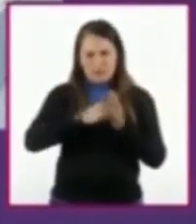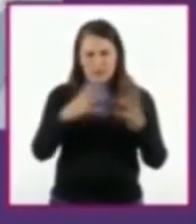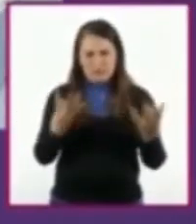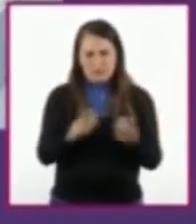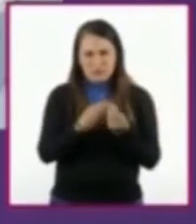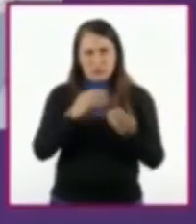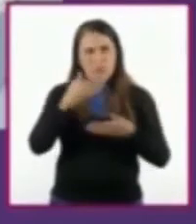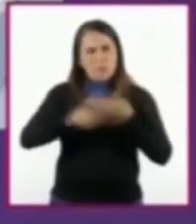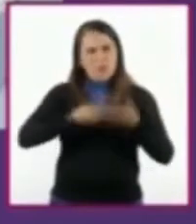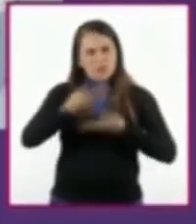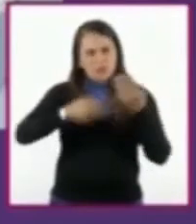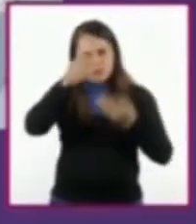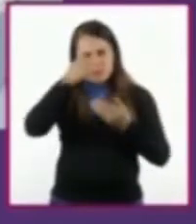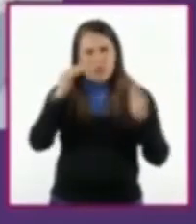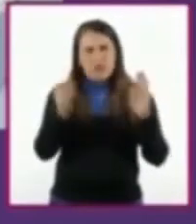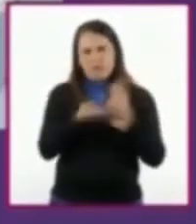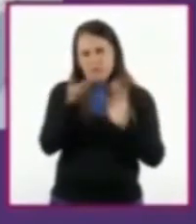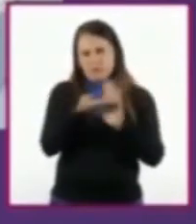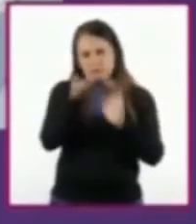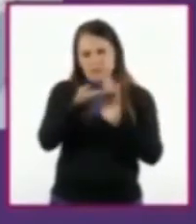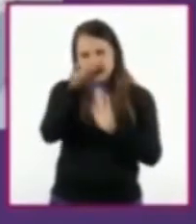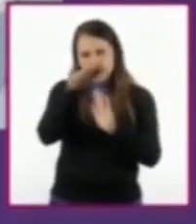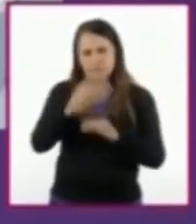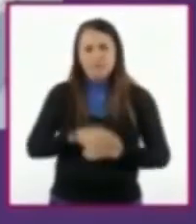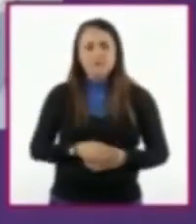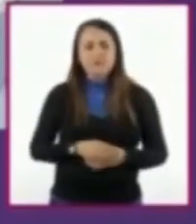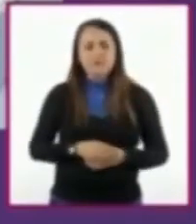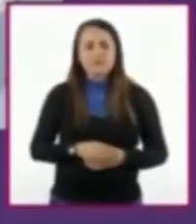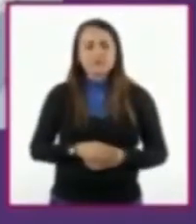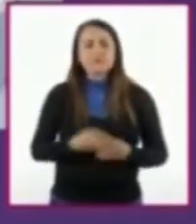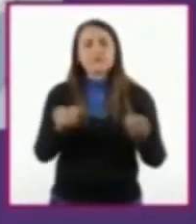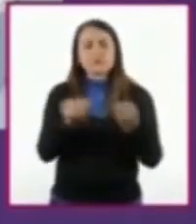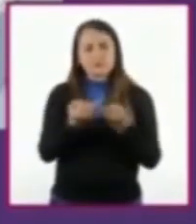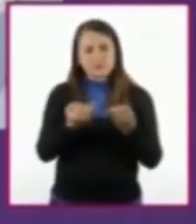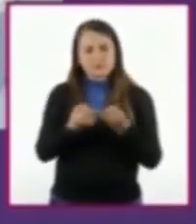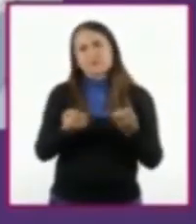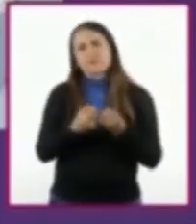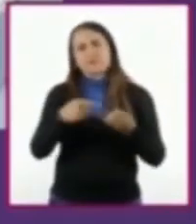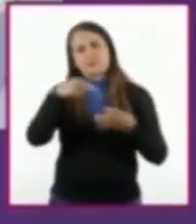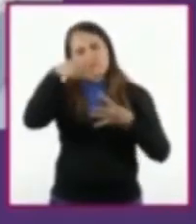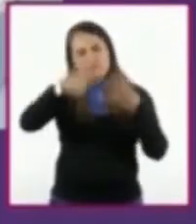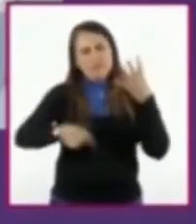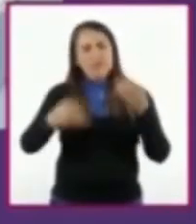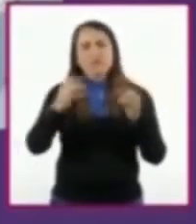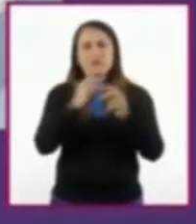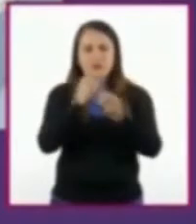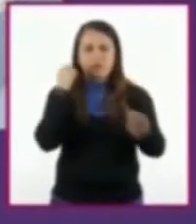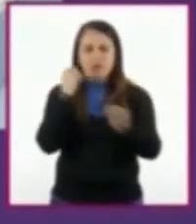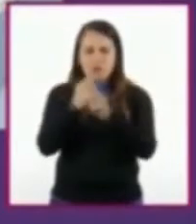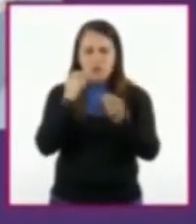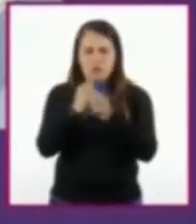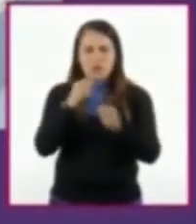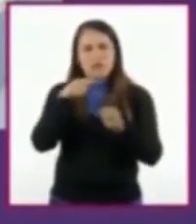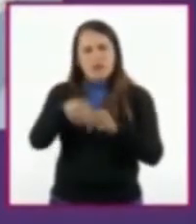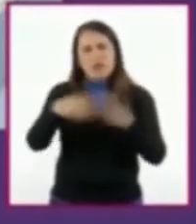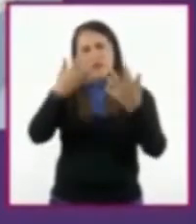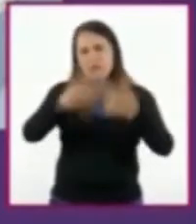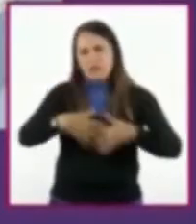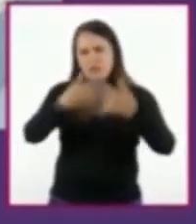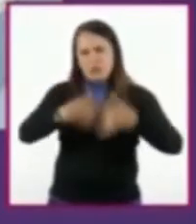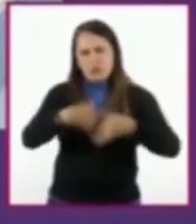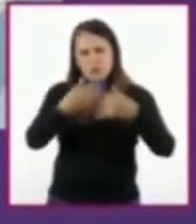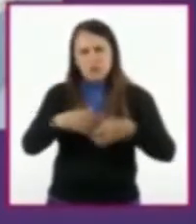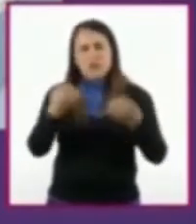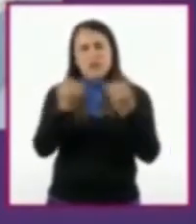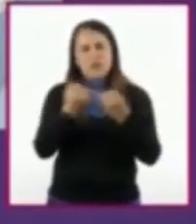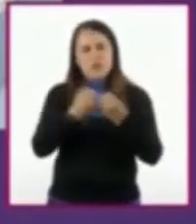los procesos de construcción estructural. Asimismo, se utilizan en el diseño de los sistemas de transporte, de la industria y en proyectos relacionados